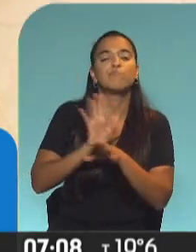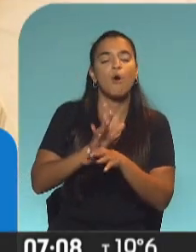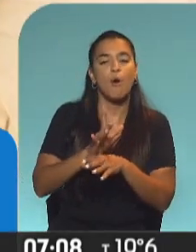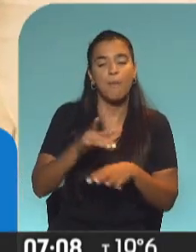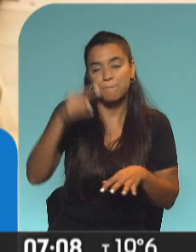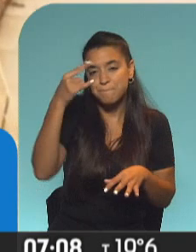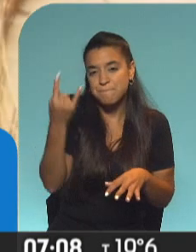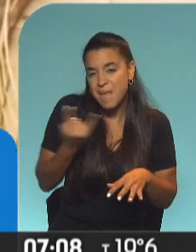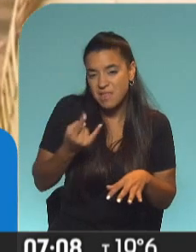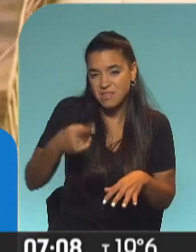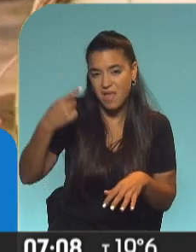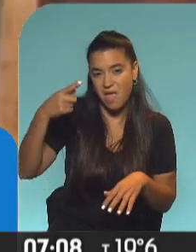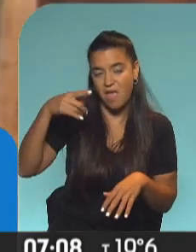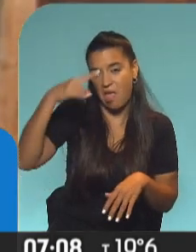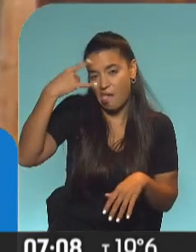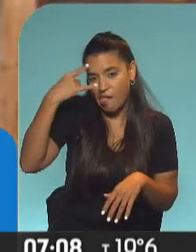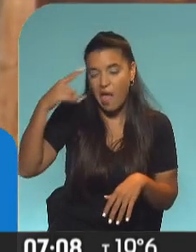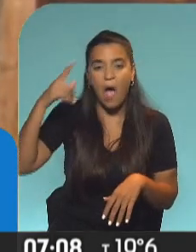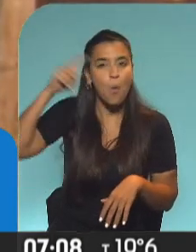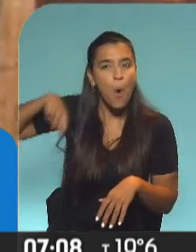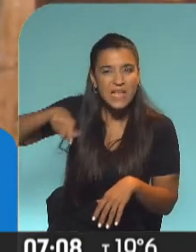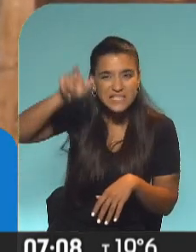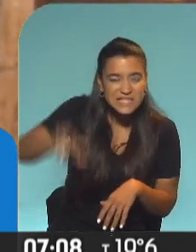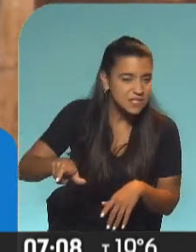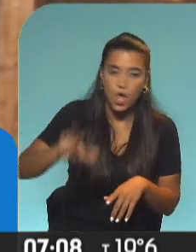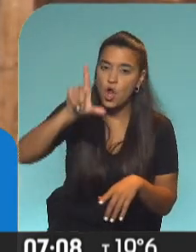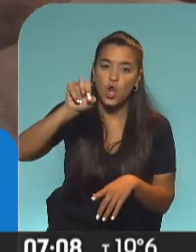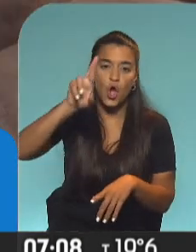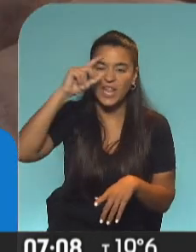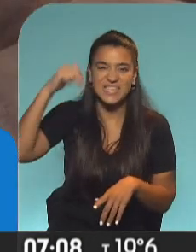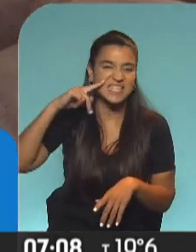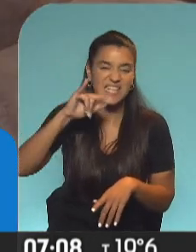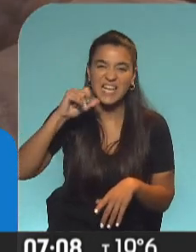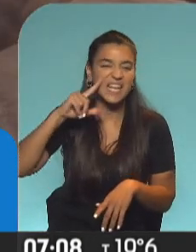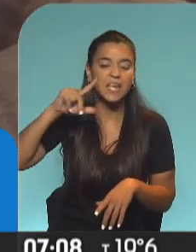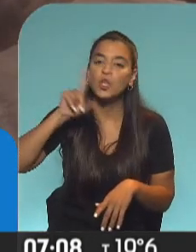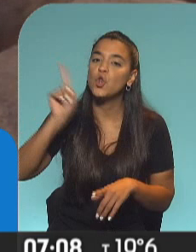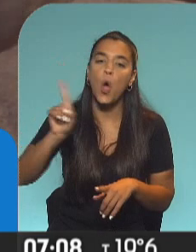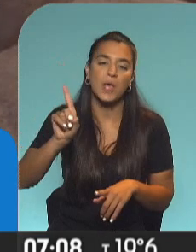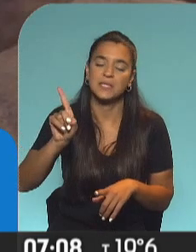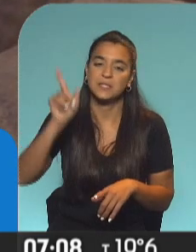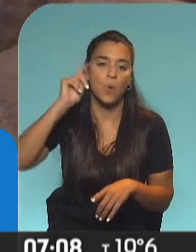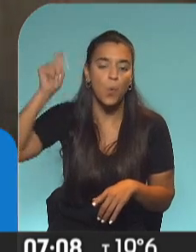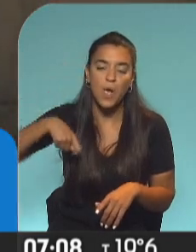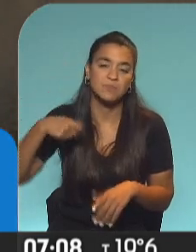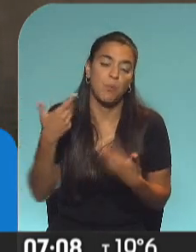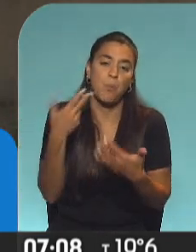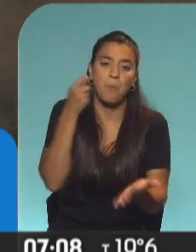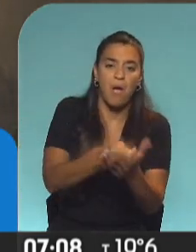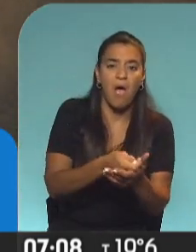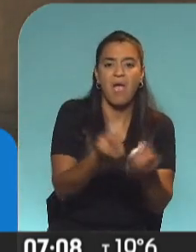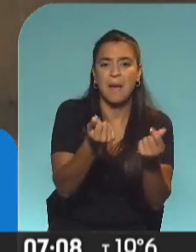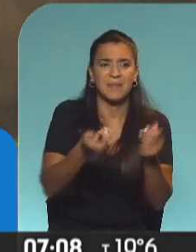como es Fabián Lorenzini, se ha evitado el pago, se ha facilitado la fuga